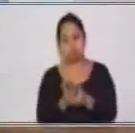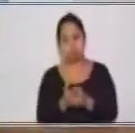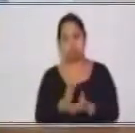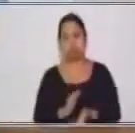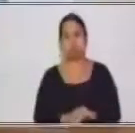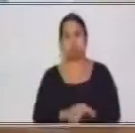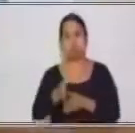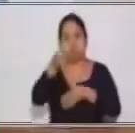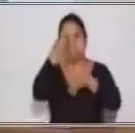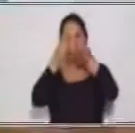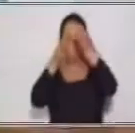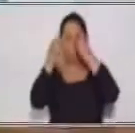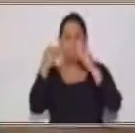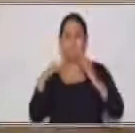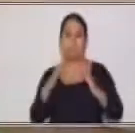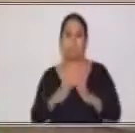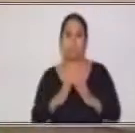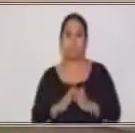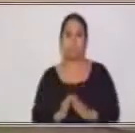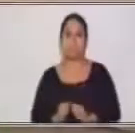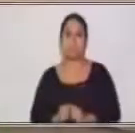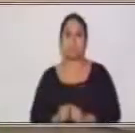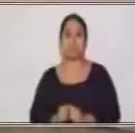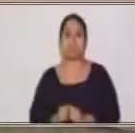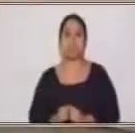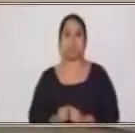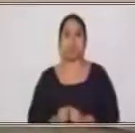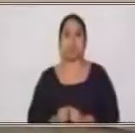Casa. Y también yo les hago la pregunta,